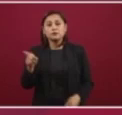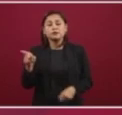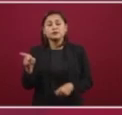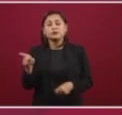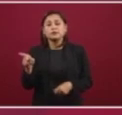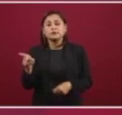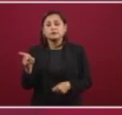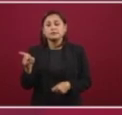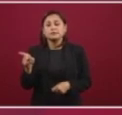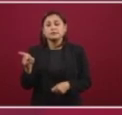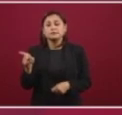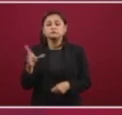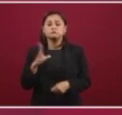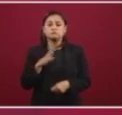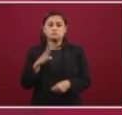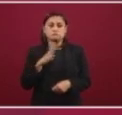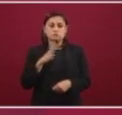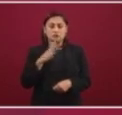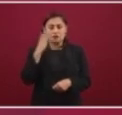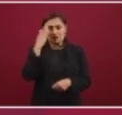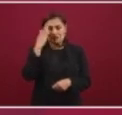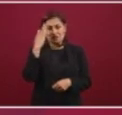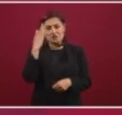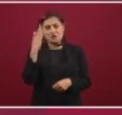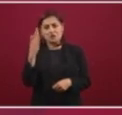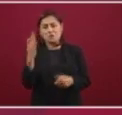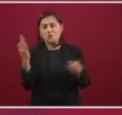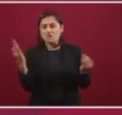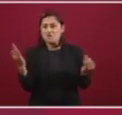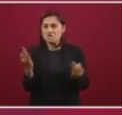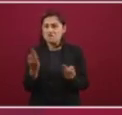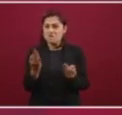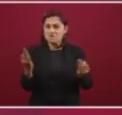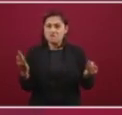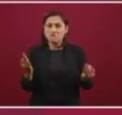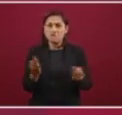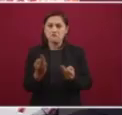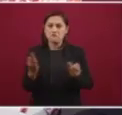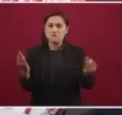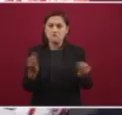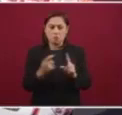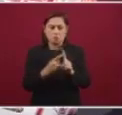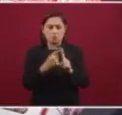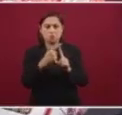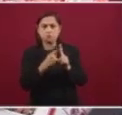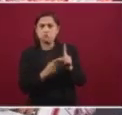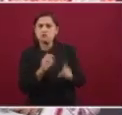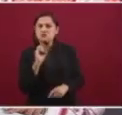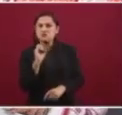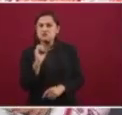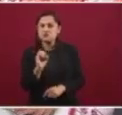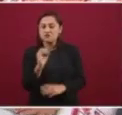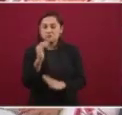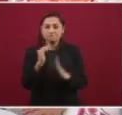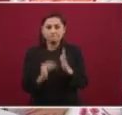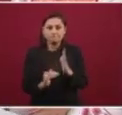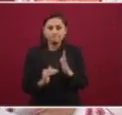padecen de frío y están bajo cero